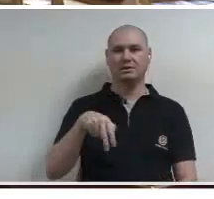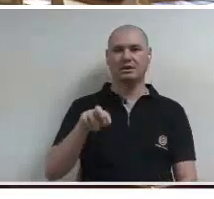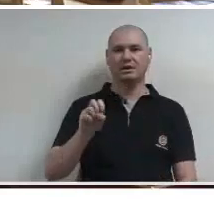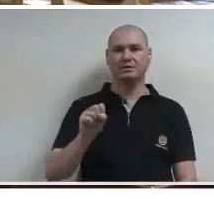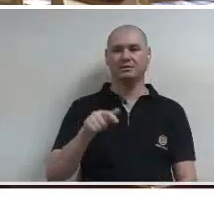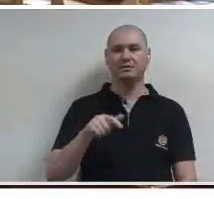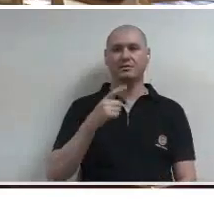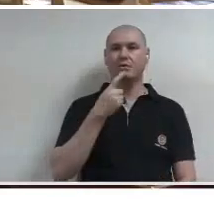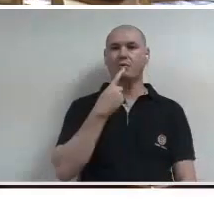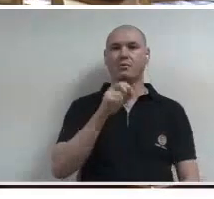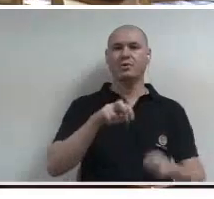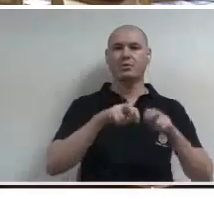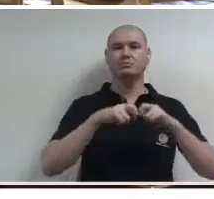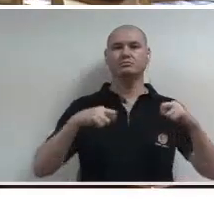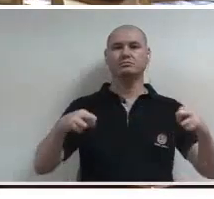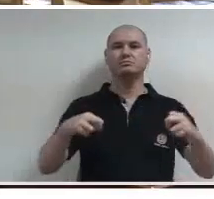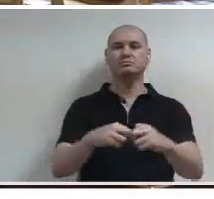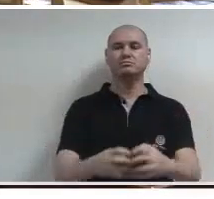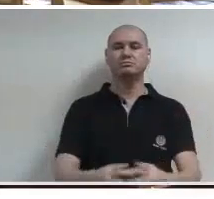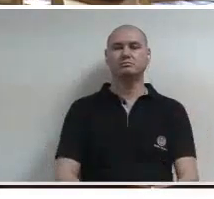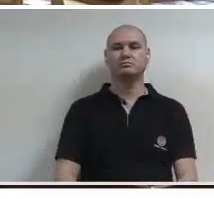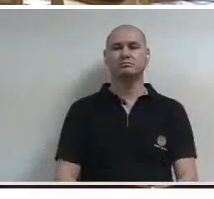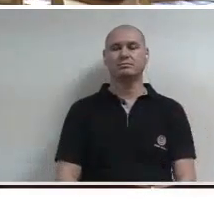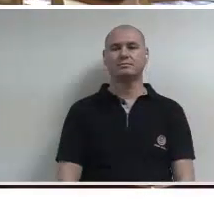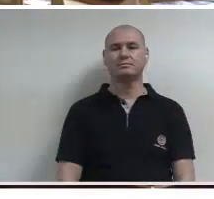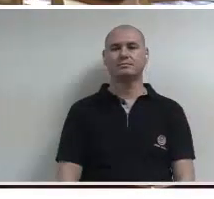consideración del pleno. Ocupa con cargo coa. Igualmente.